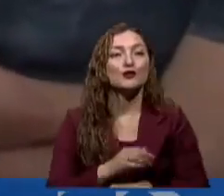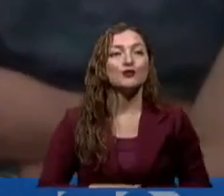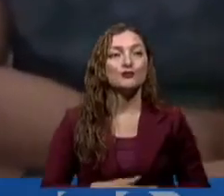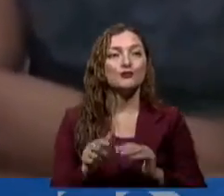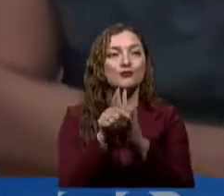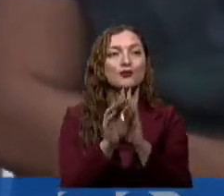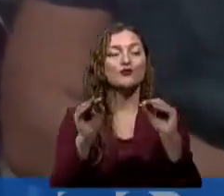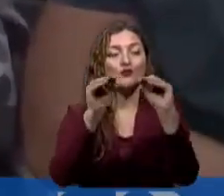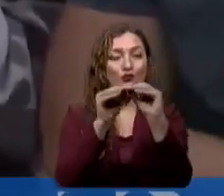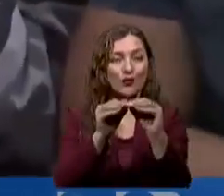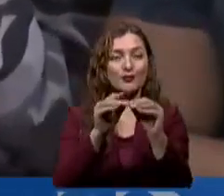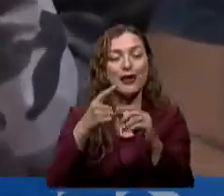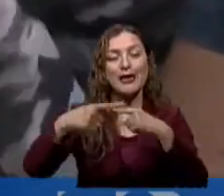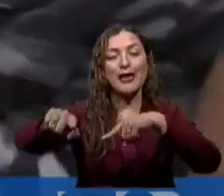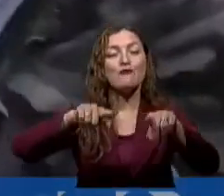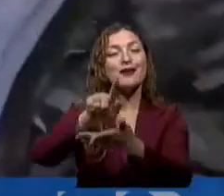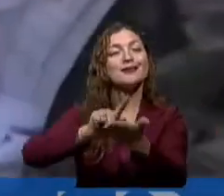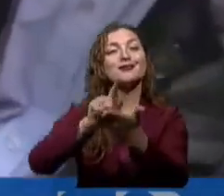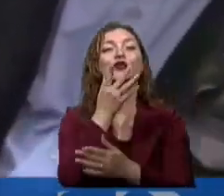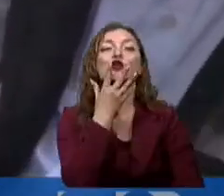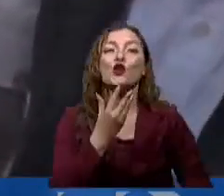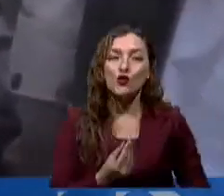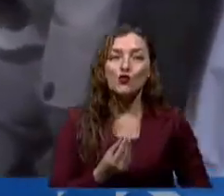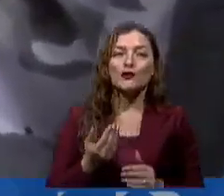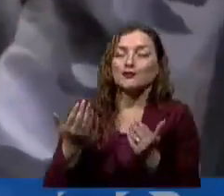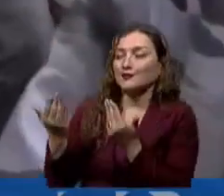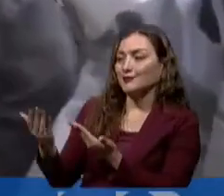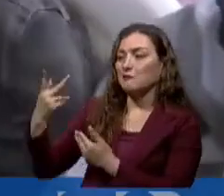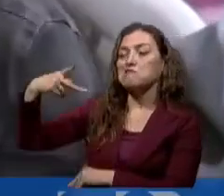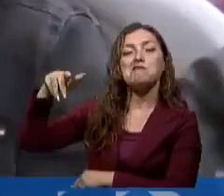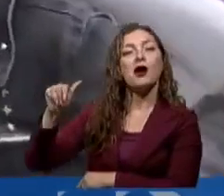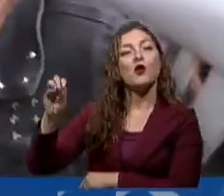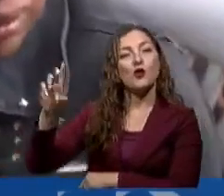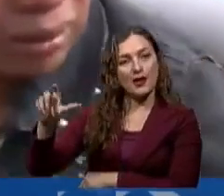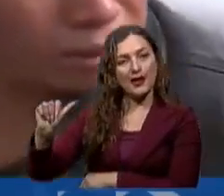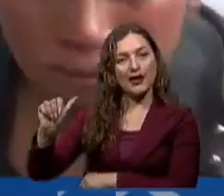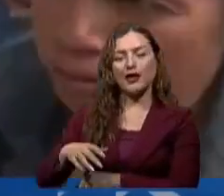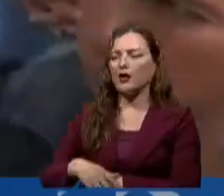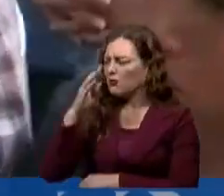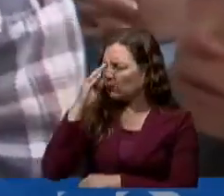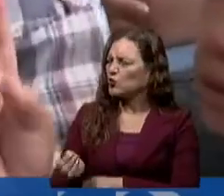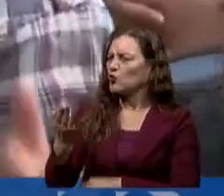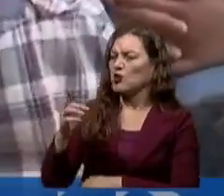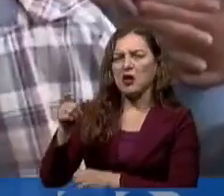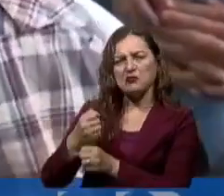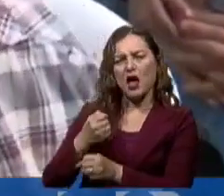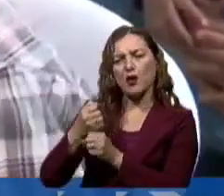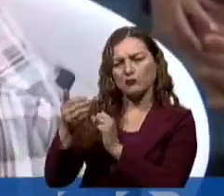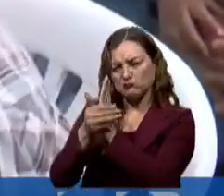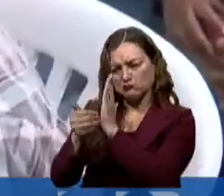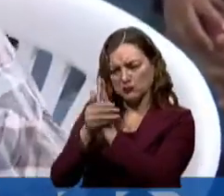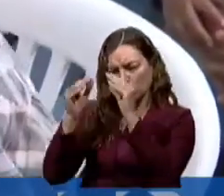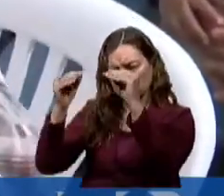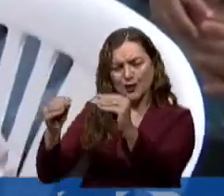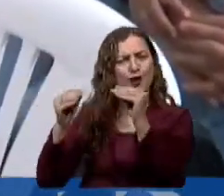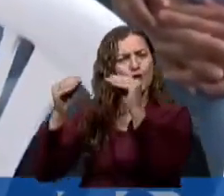más detalles, nos encontramos con la jefa del distrito de Eloy Alfaro, y es Paola Suárez. Muy buenos días. Bueno, es una labor de